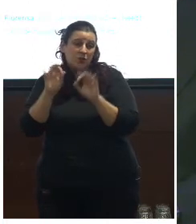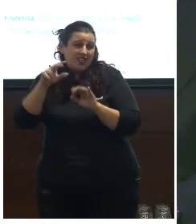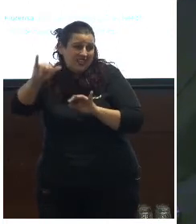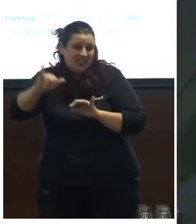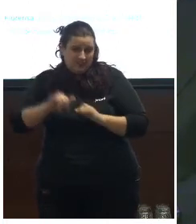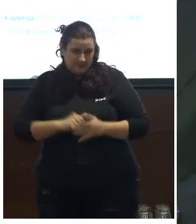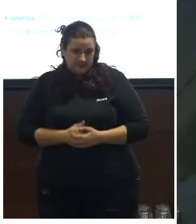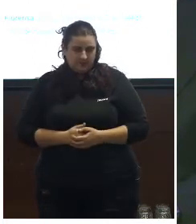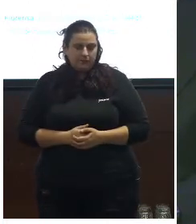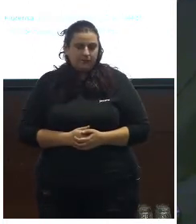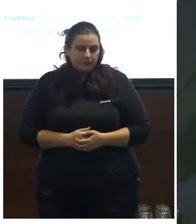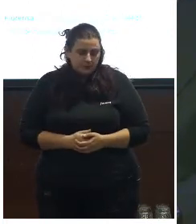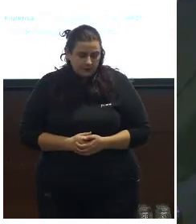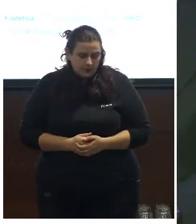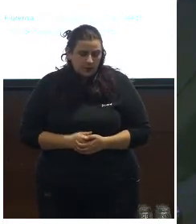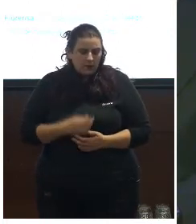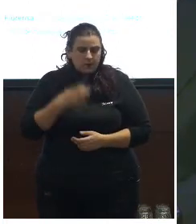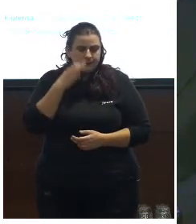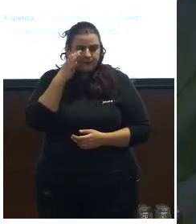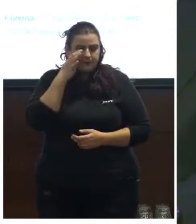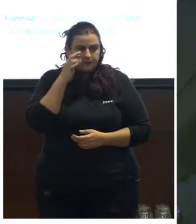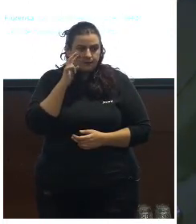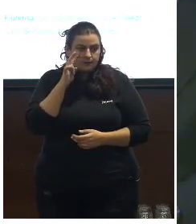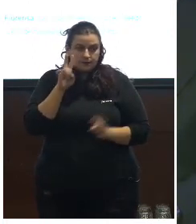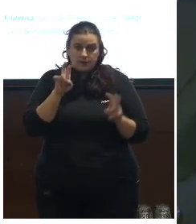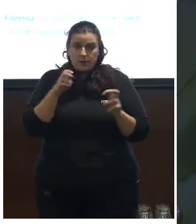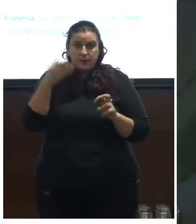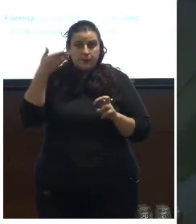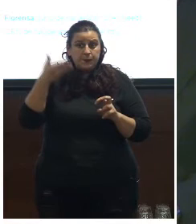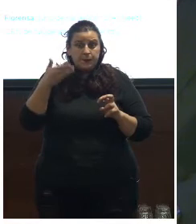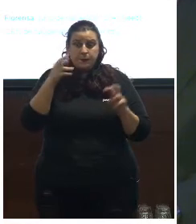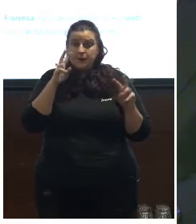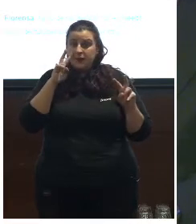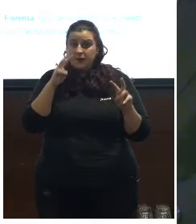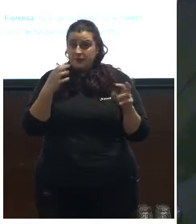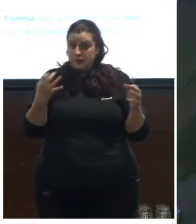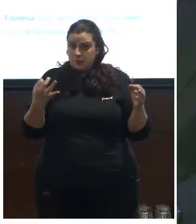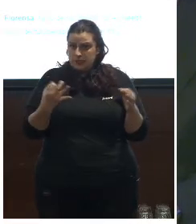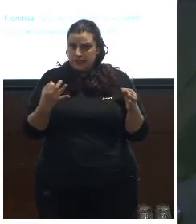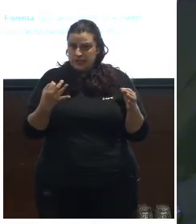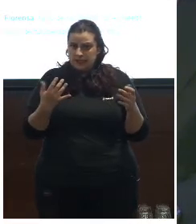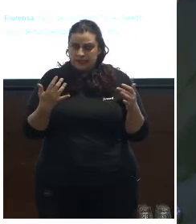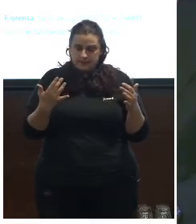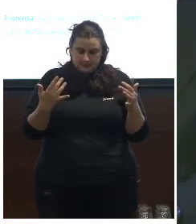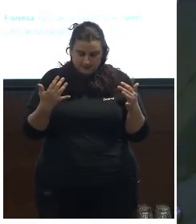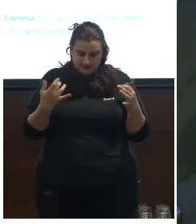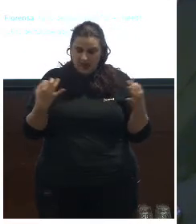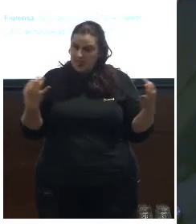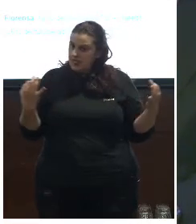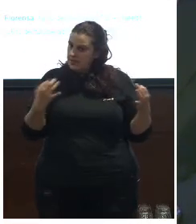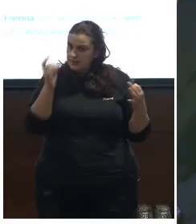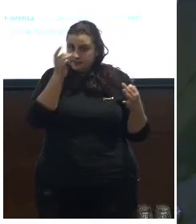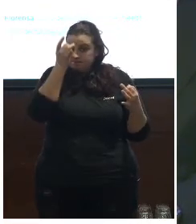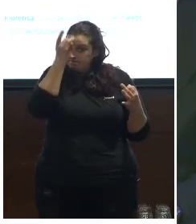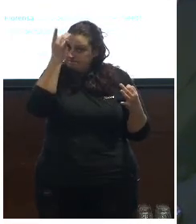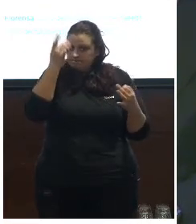base a una serie más de análisis, pero ese elemento fue determinante, vimos que era importante poder poner en marcha alguna iniciativa por